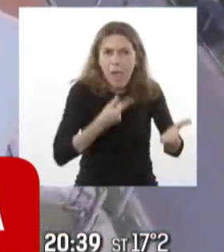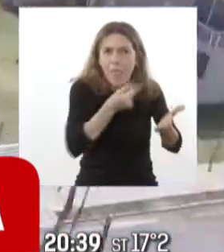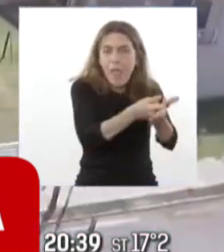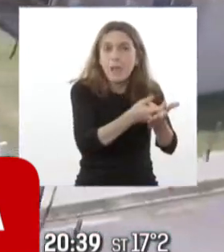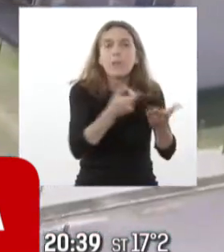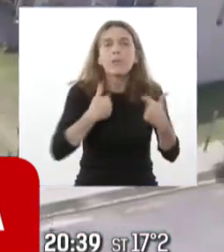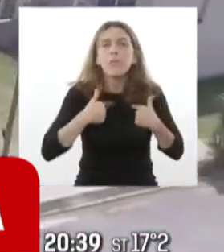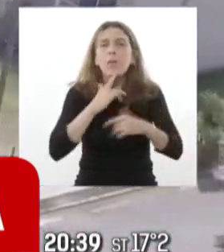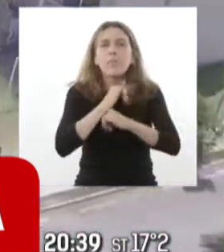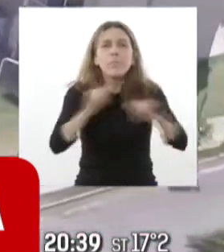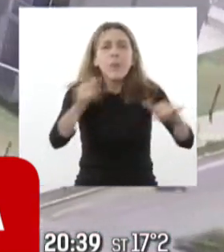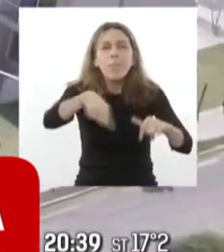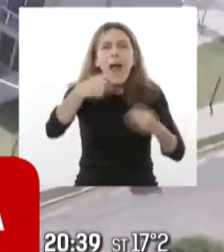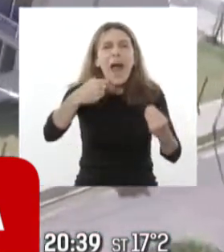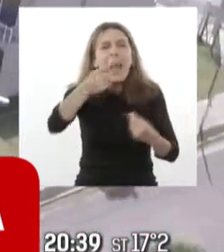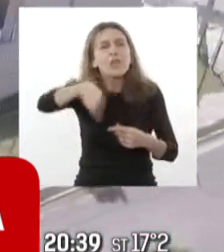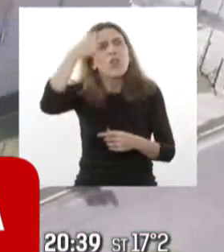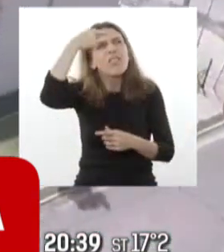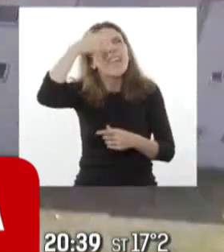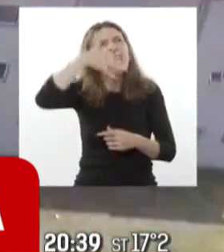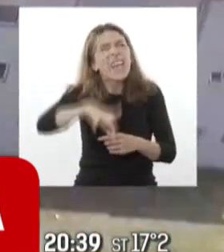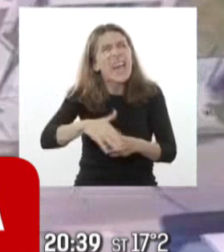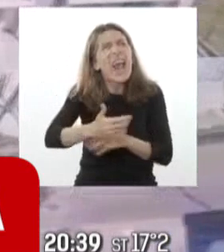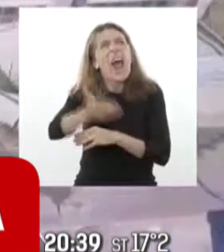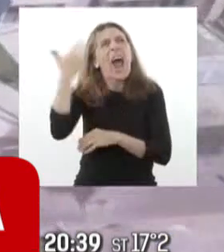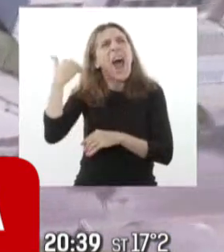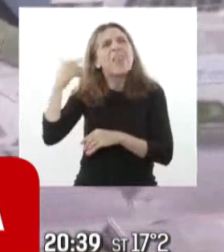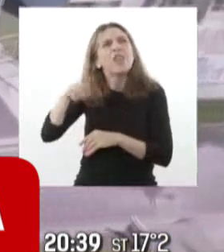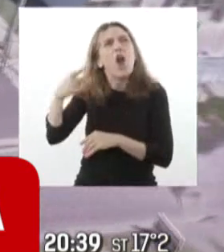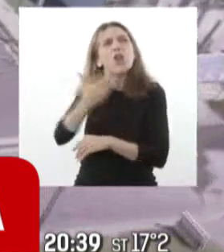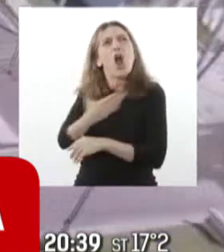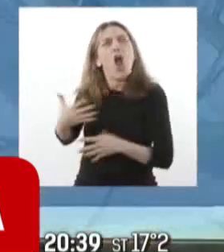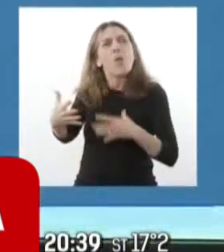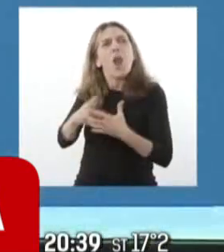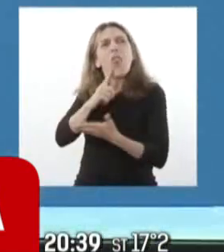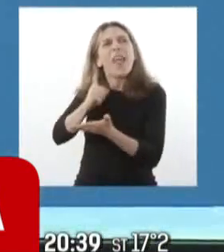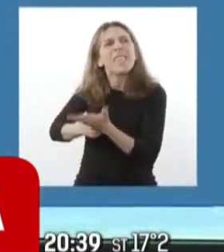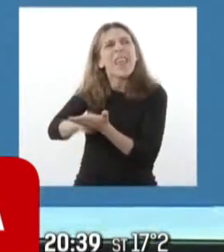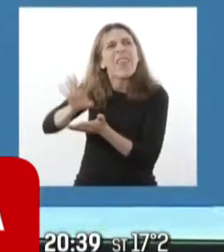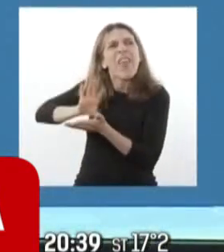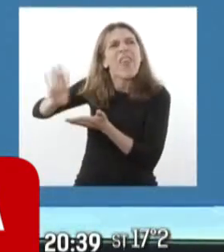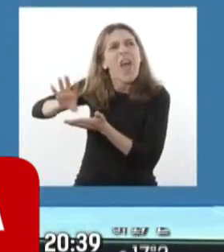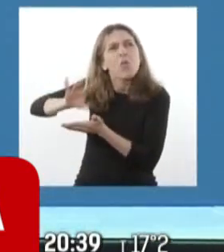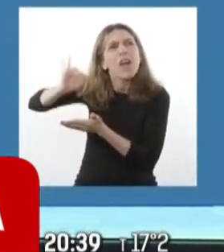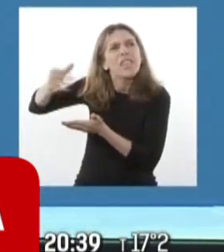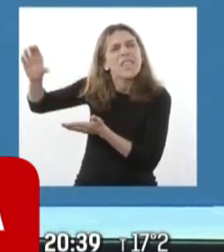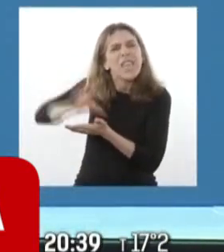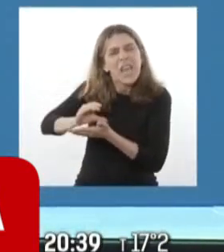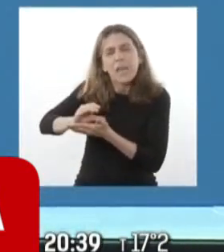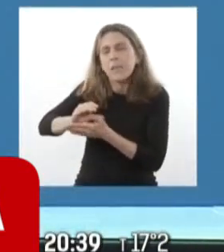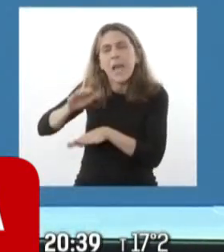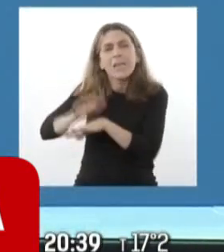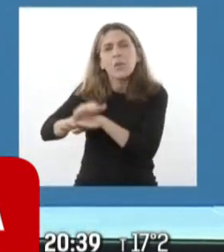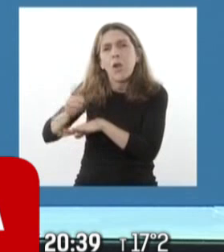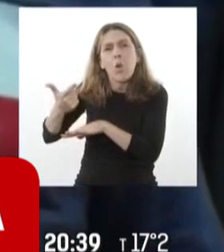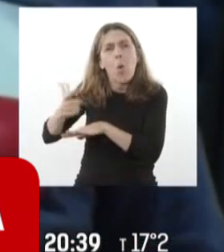entiendan la gravedad de la decisión que han tomado otros, la irresponsabilidad con que se tomó esa